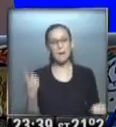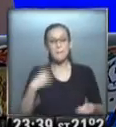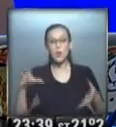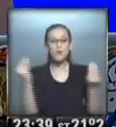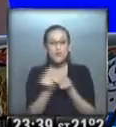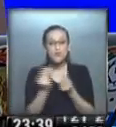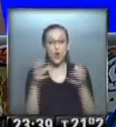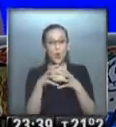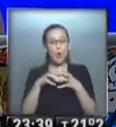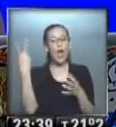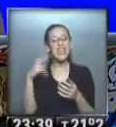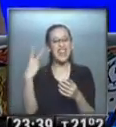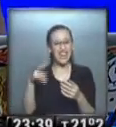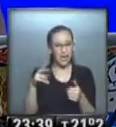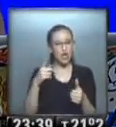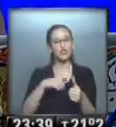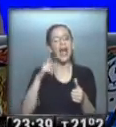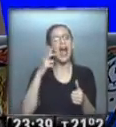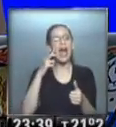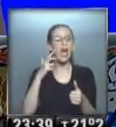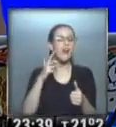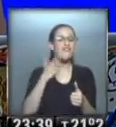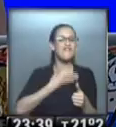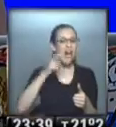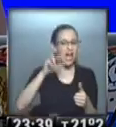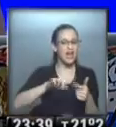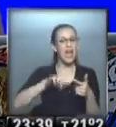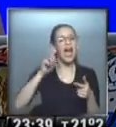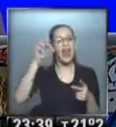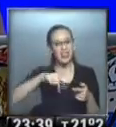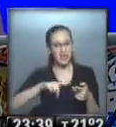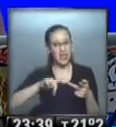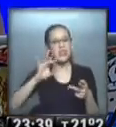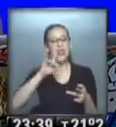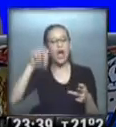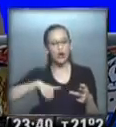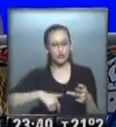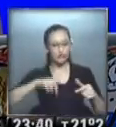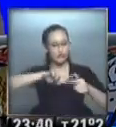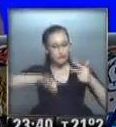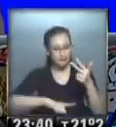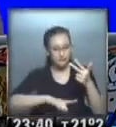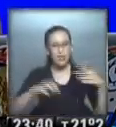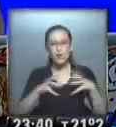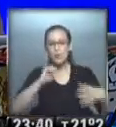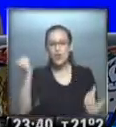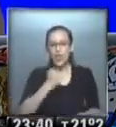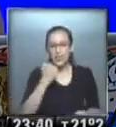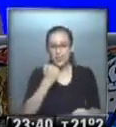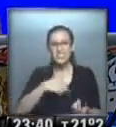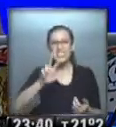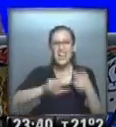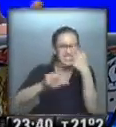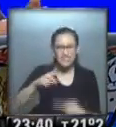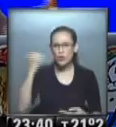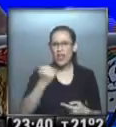bandas que vienen de afuera. Por ejemplo, Arcade Fire, Soundgarden, Image Dragon, que es una de las bandas que está primera en